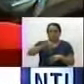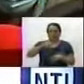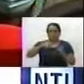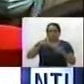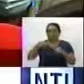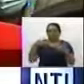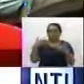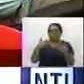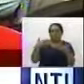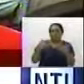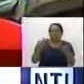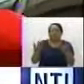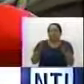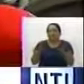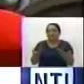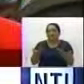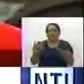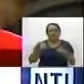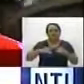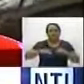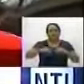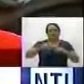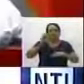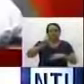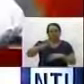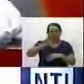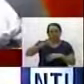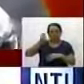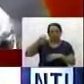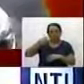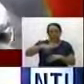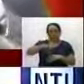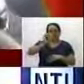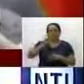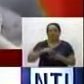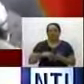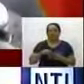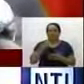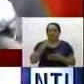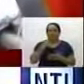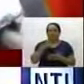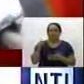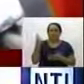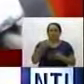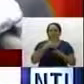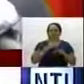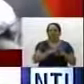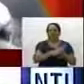Entonces nos mantenemos firmes en esta evaluación del CAL dentro de la Asamblea Nacional. Nosotros no estamos en contra de la comisión.